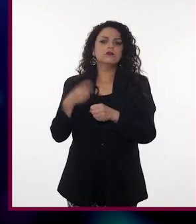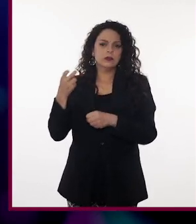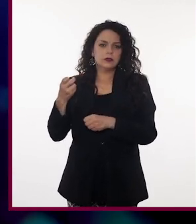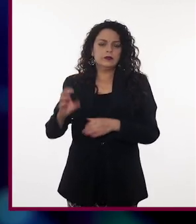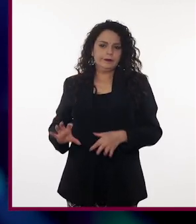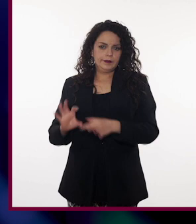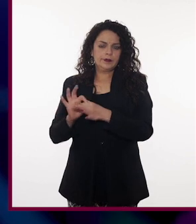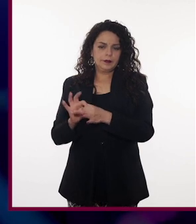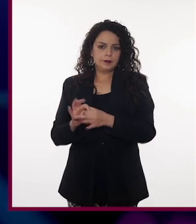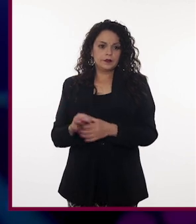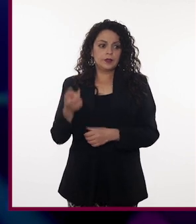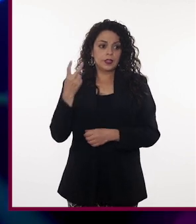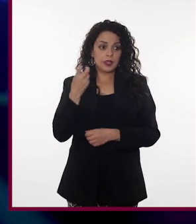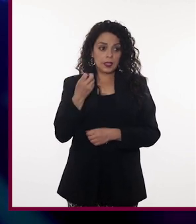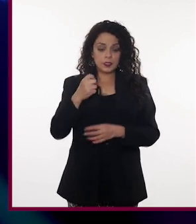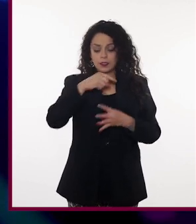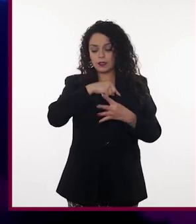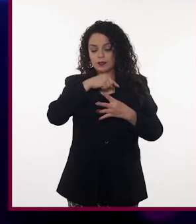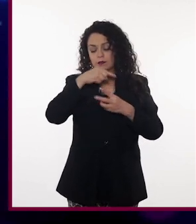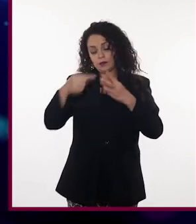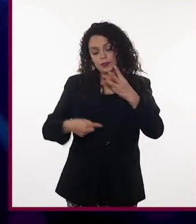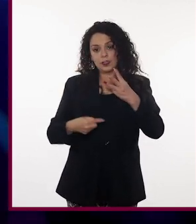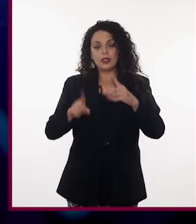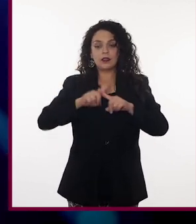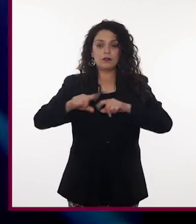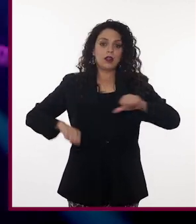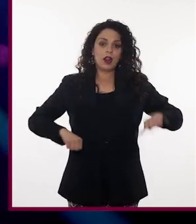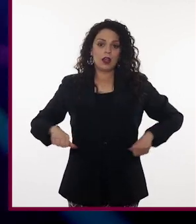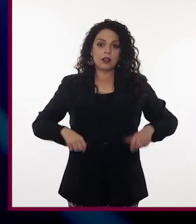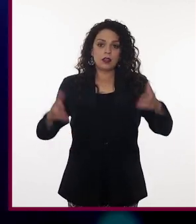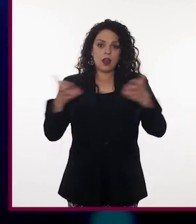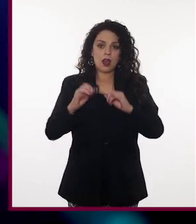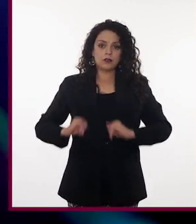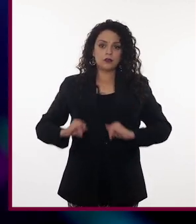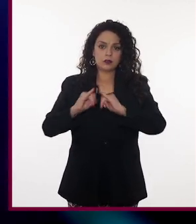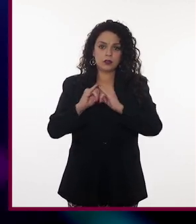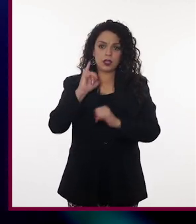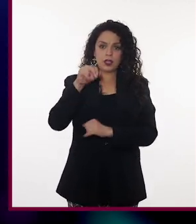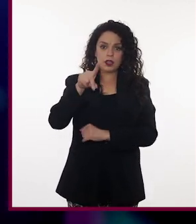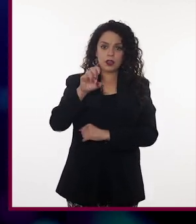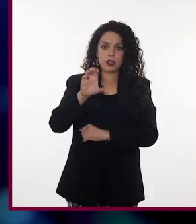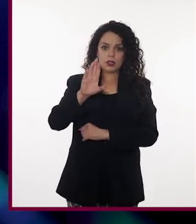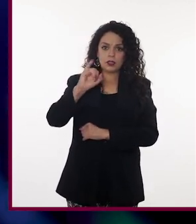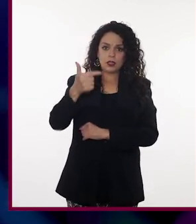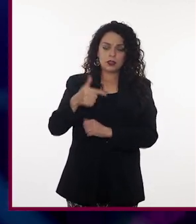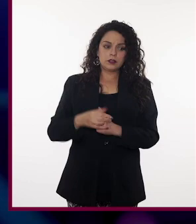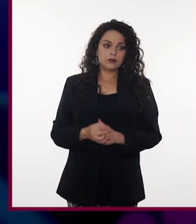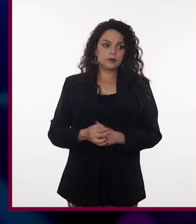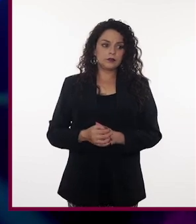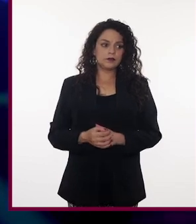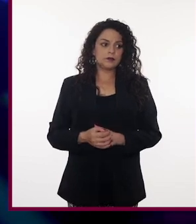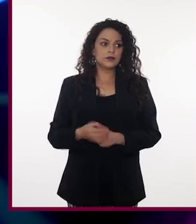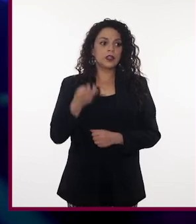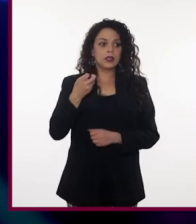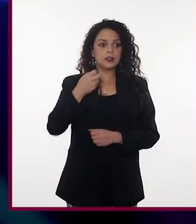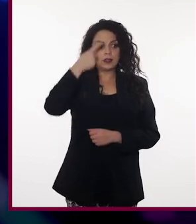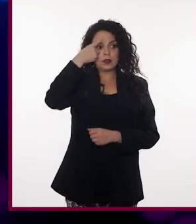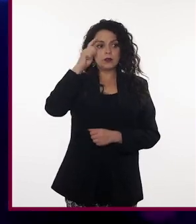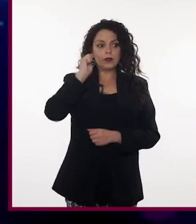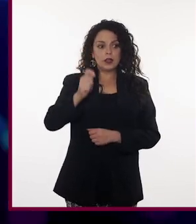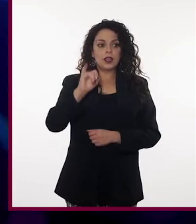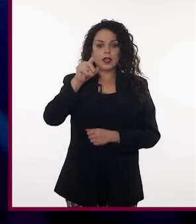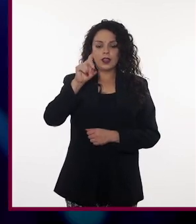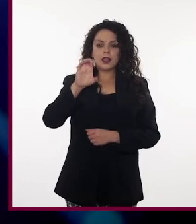de manera general, esas son las tres actividades grandes que hace el instituto, el INDECIG, y pues la razón de ser del